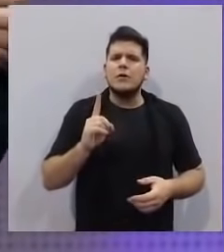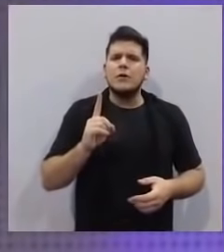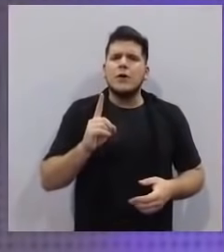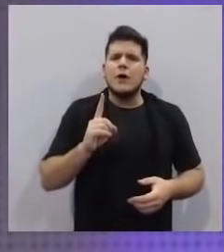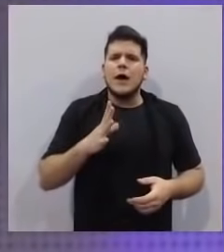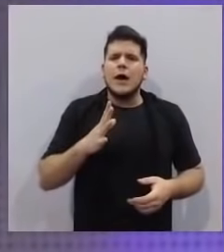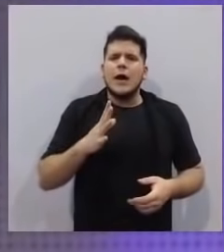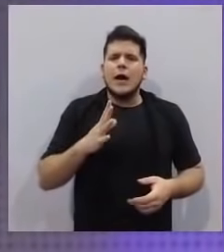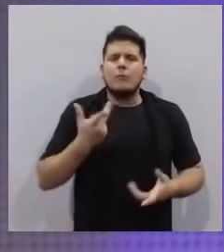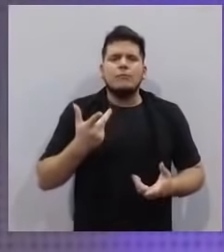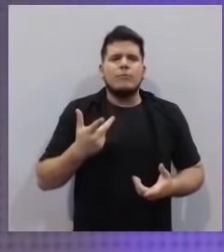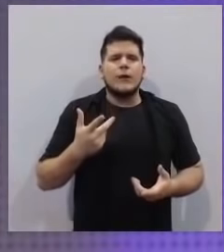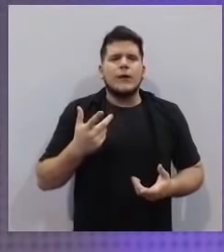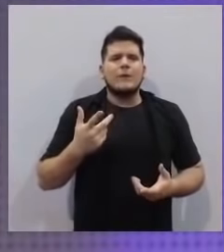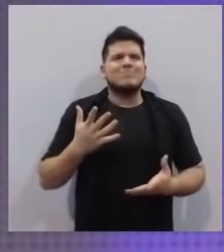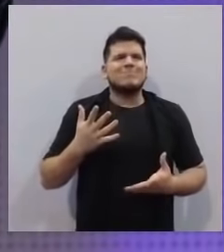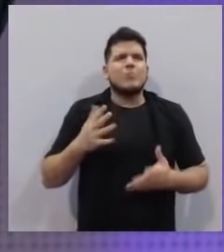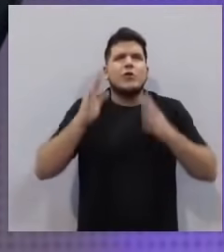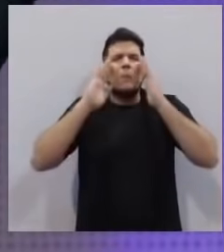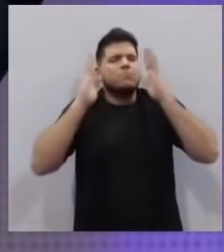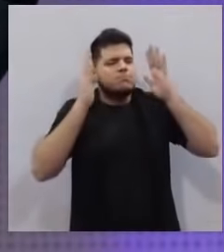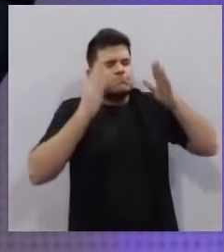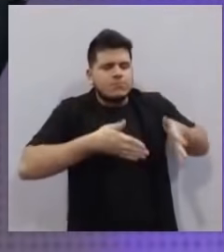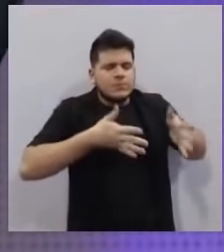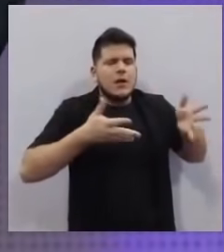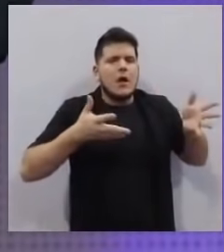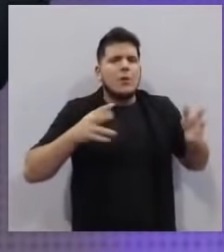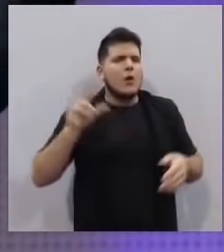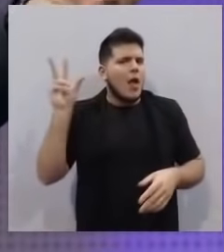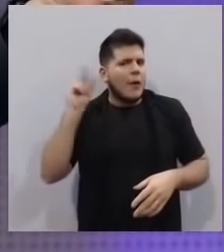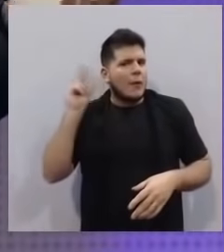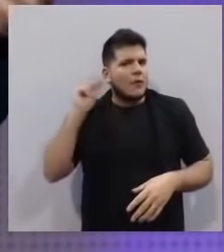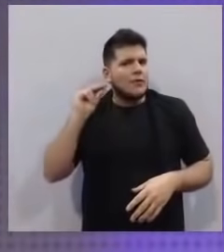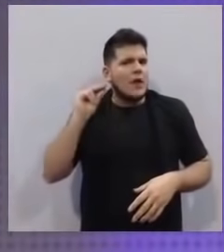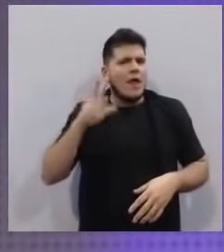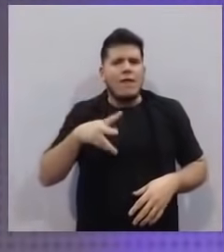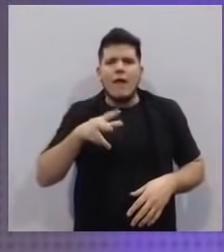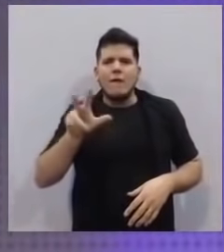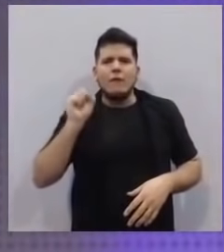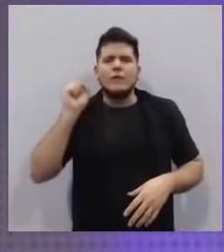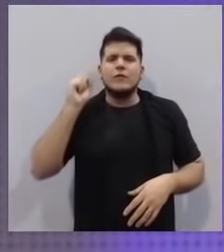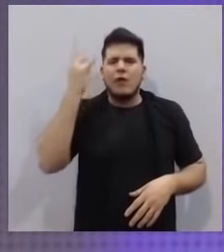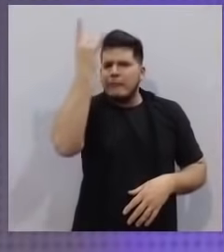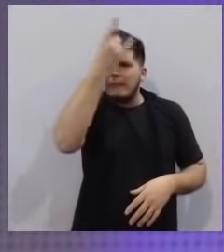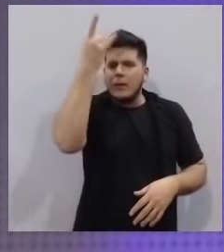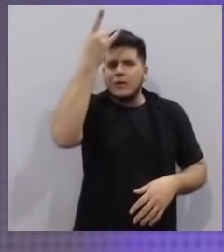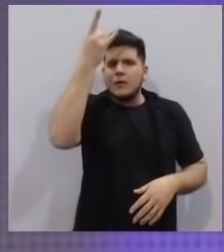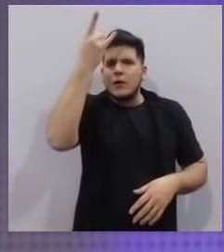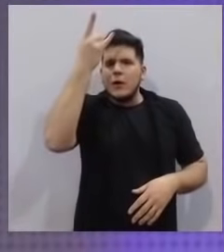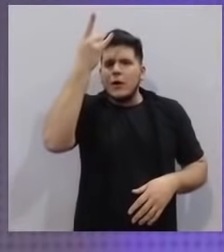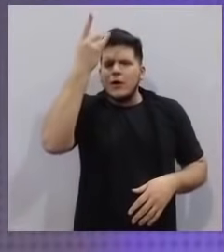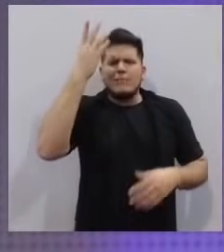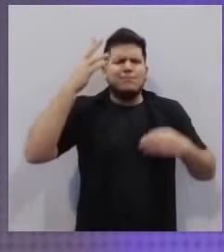fe habla mal de la iglesia habla mal de las cosas del reino rosa con la apostasía